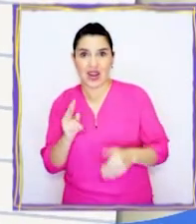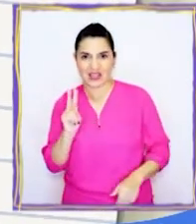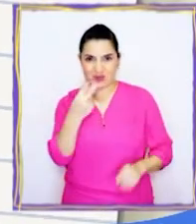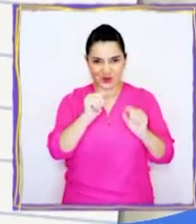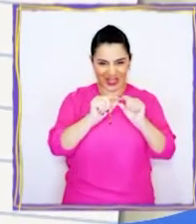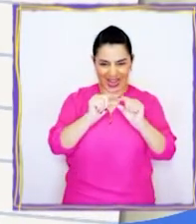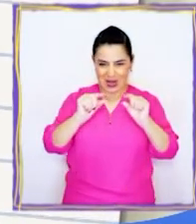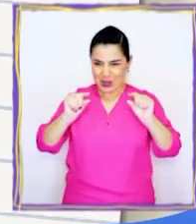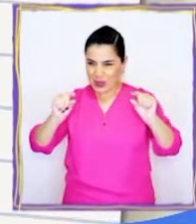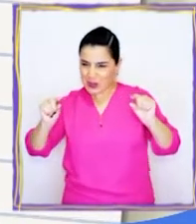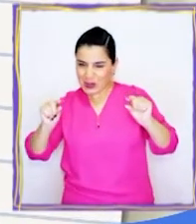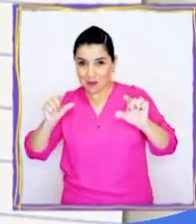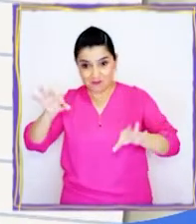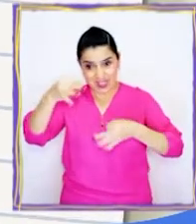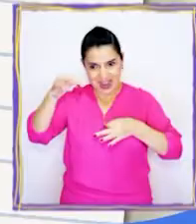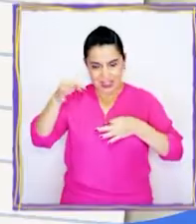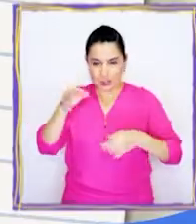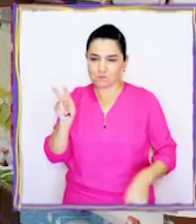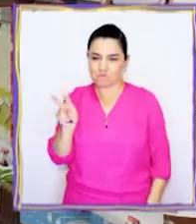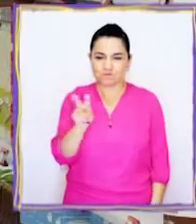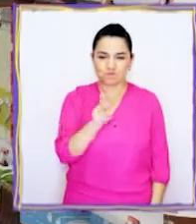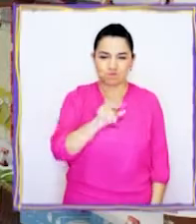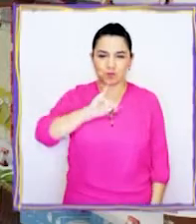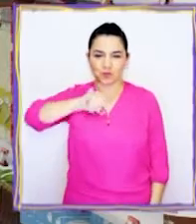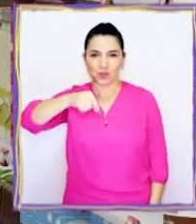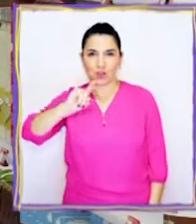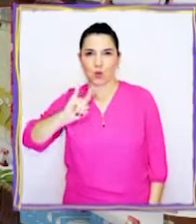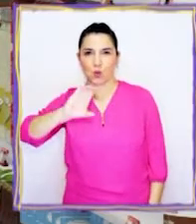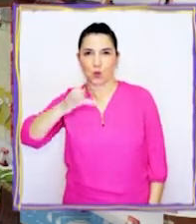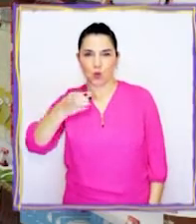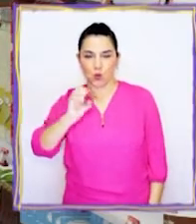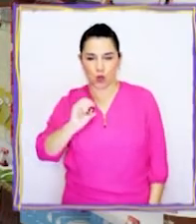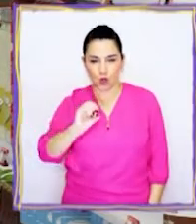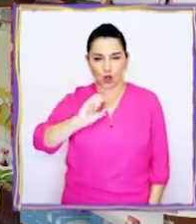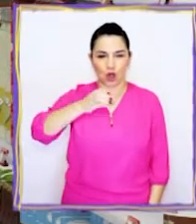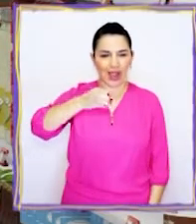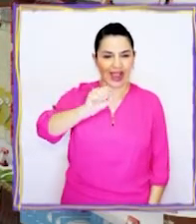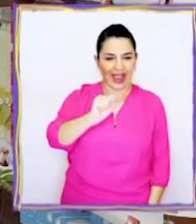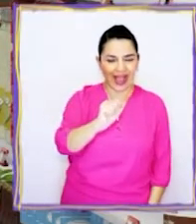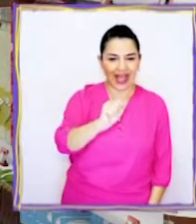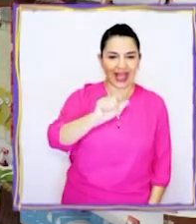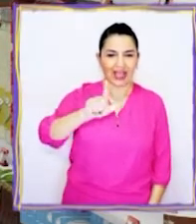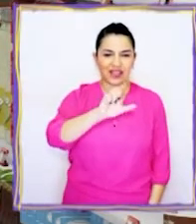Ahora, veamos la segunda línea de mi lista de compras. Jugo,